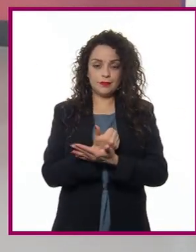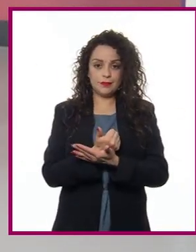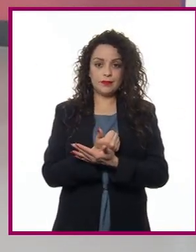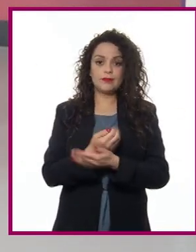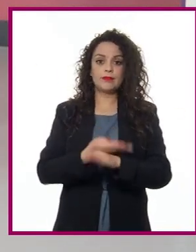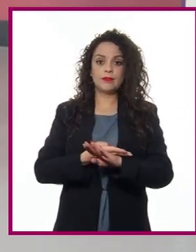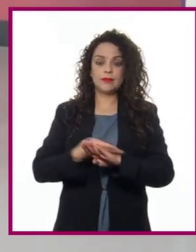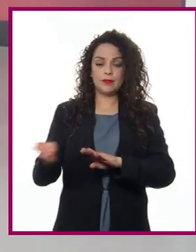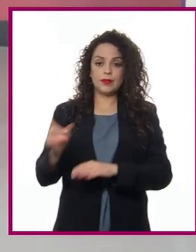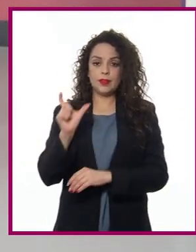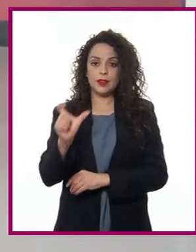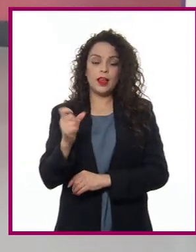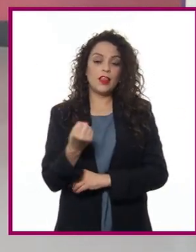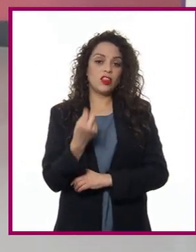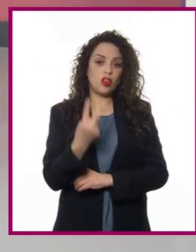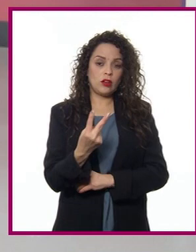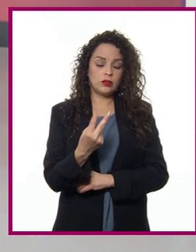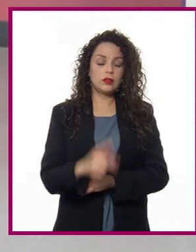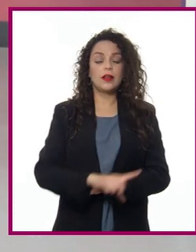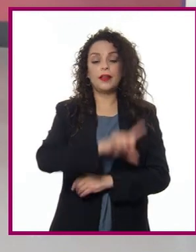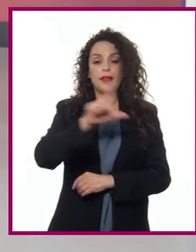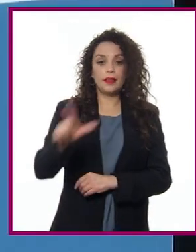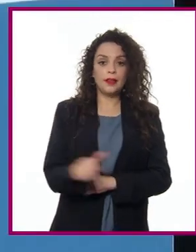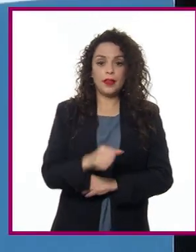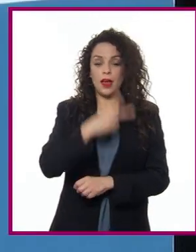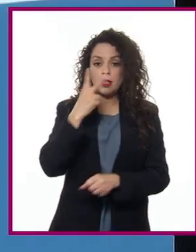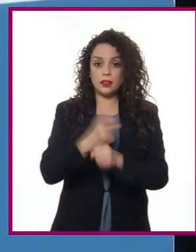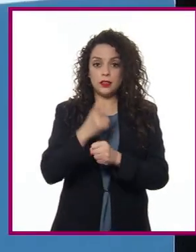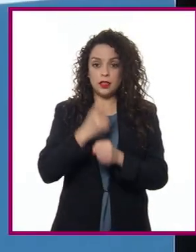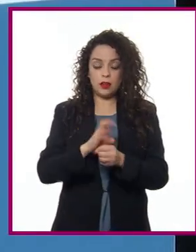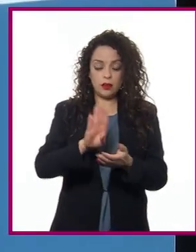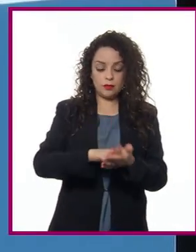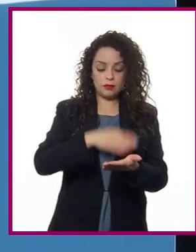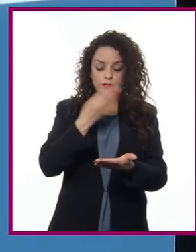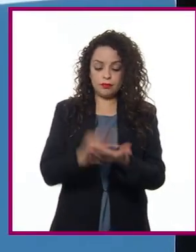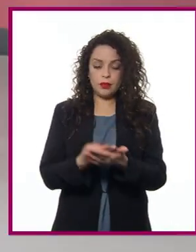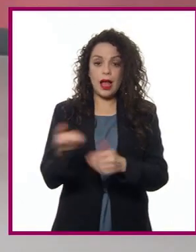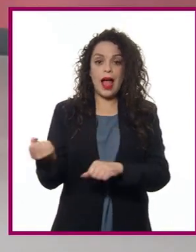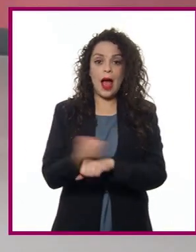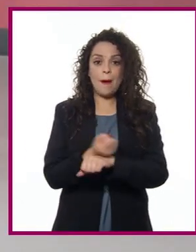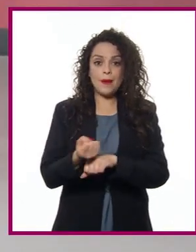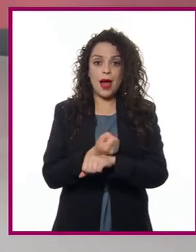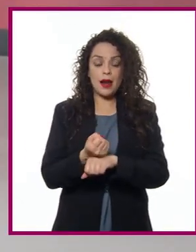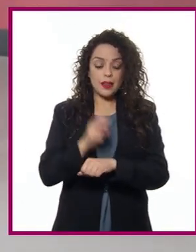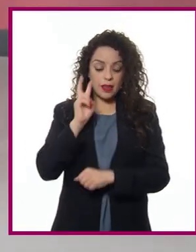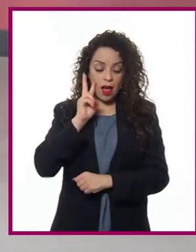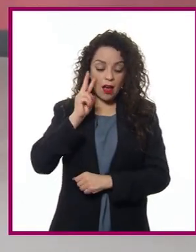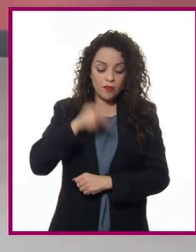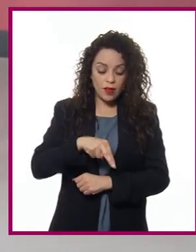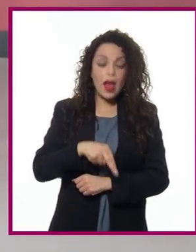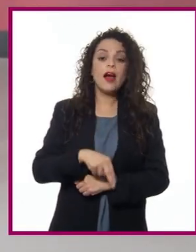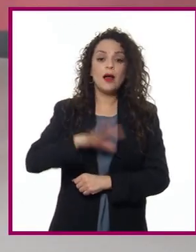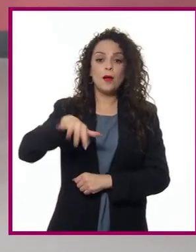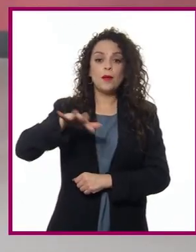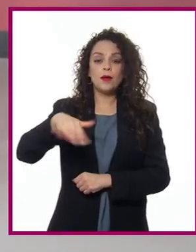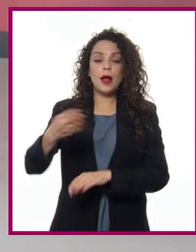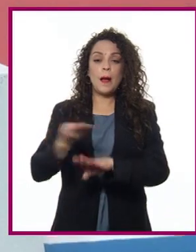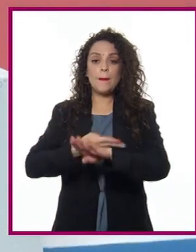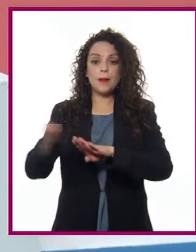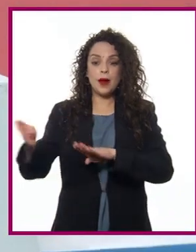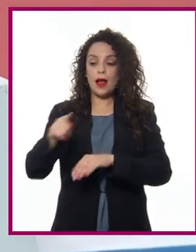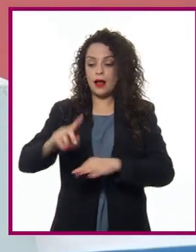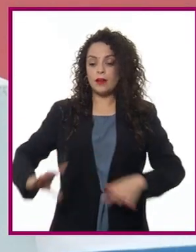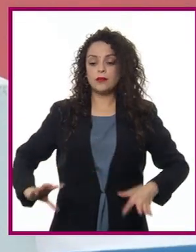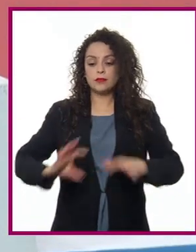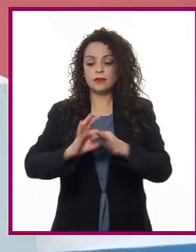blancas. Eventualmente, el segundo jugador destapará una amarilla, observará la fórmula y buscará en las tarjetas blancas los elementos indicados